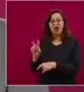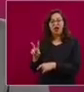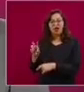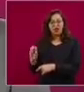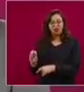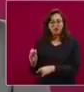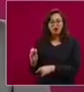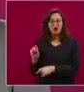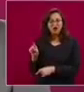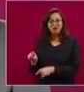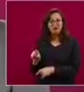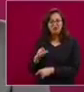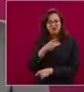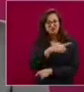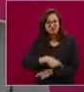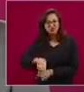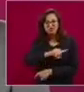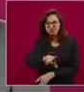desconocido,